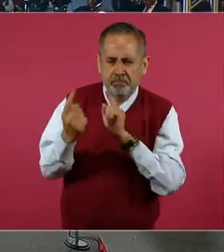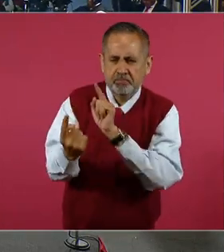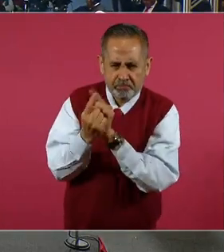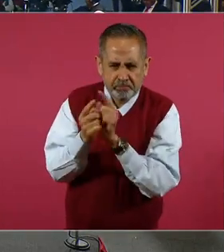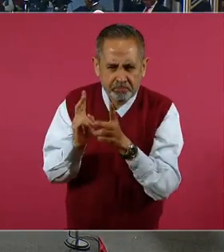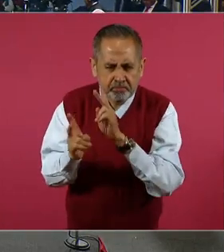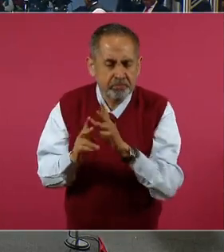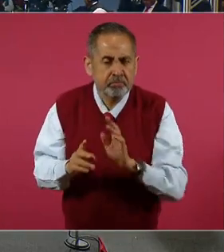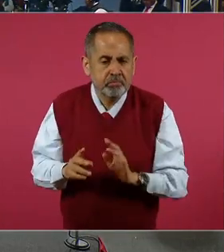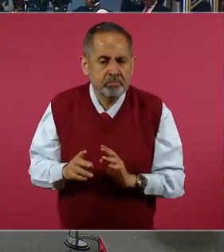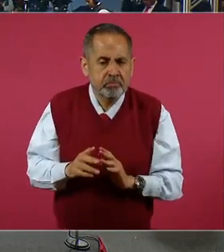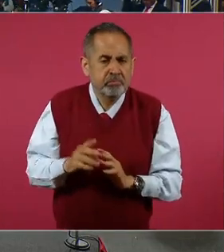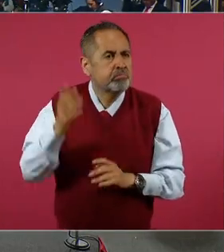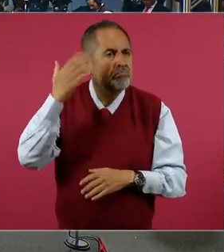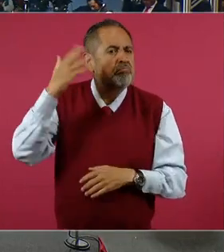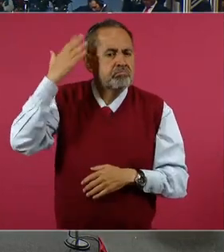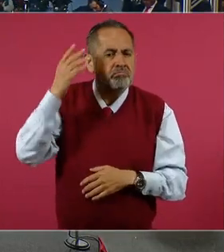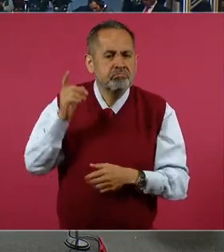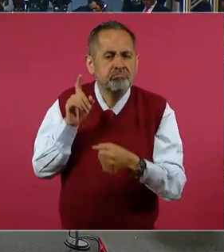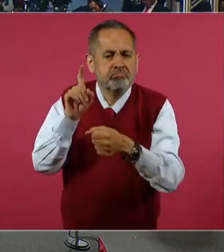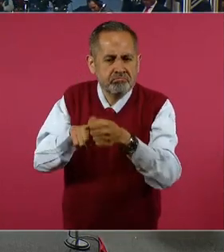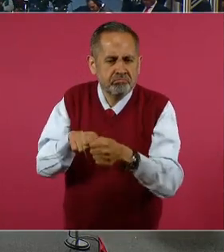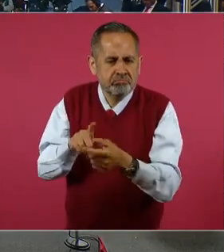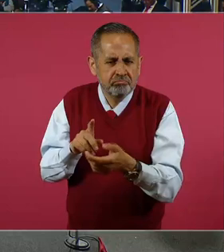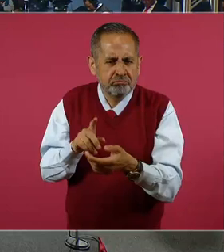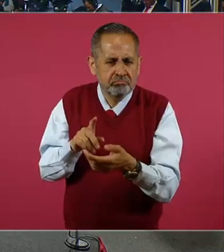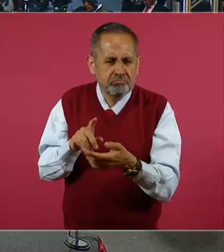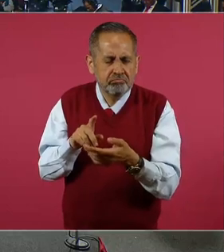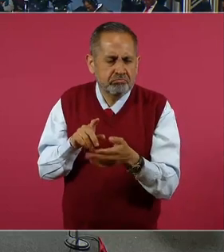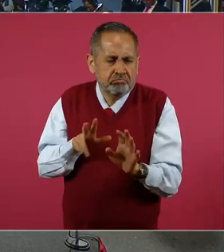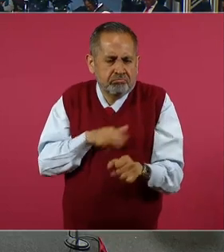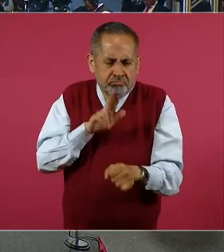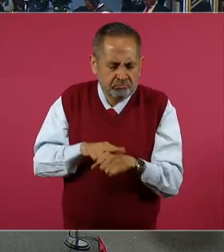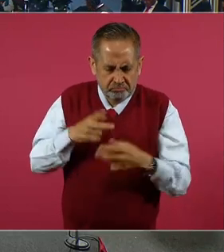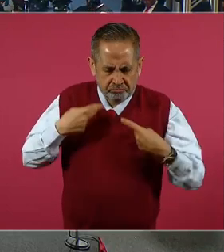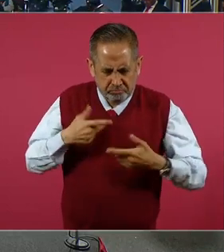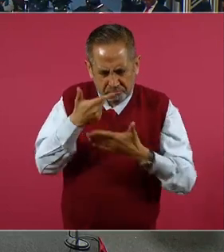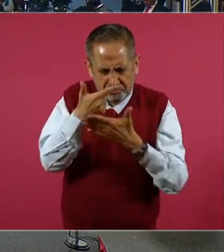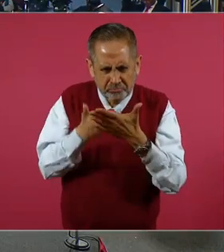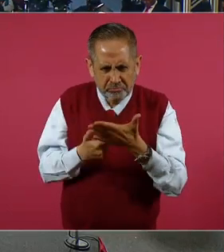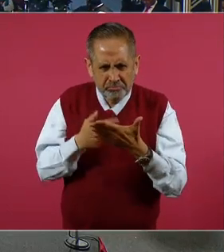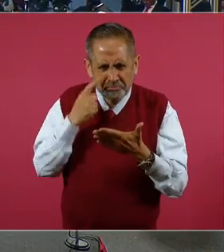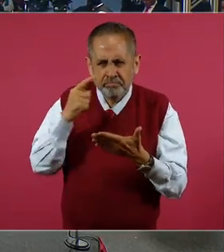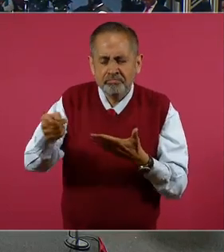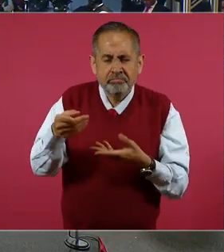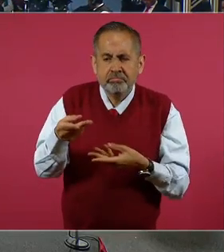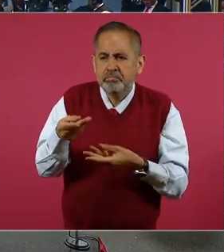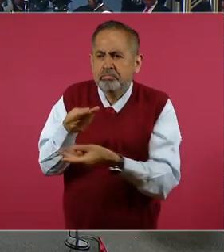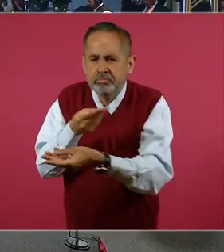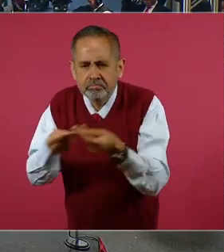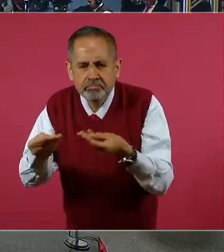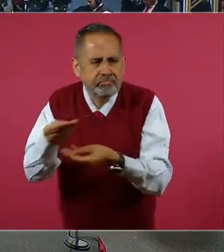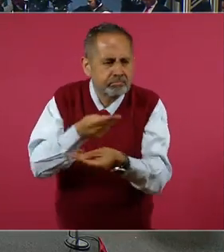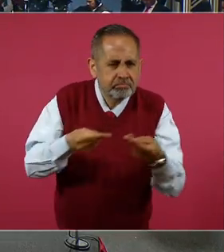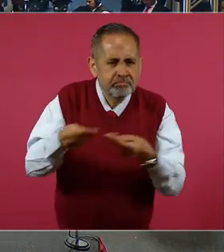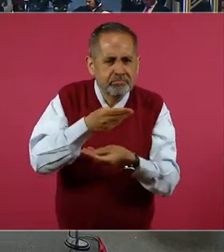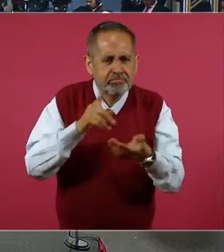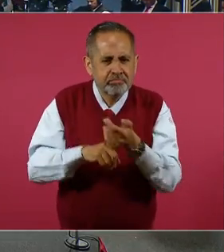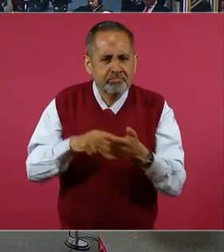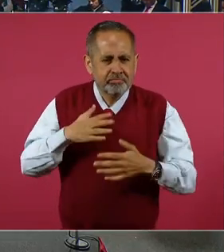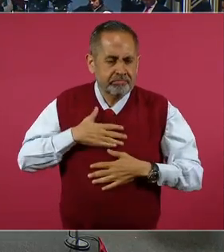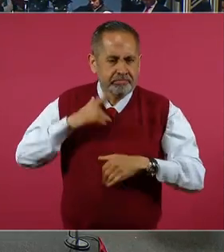podía inscribir de forma normal, como cualquier mexicano, a hacer los tequios. A mí, que soy apasionada del tema